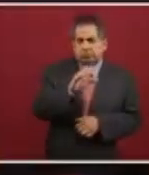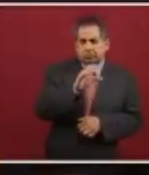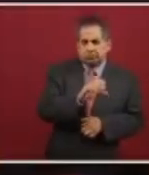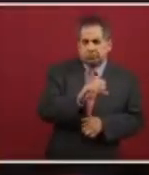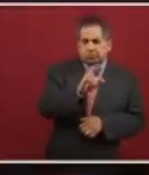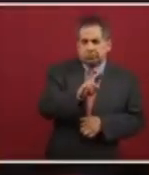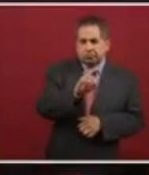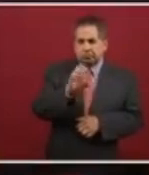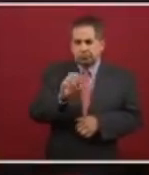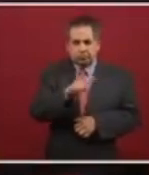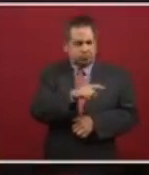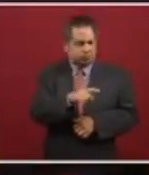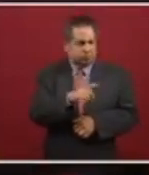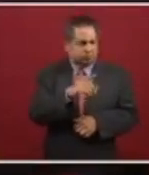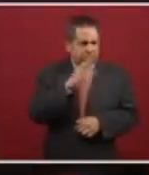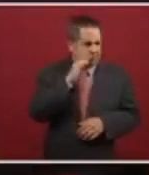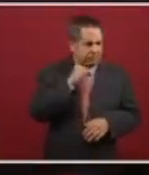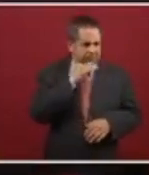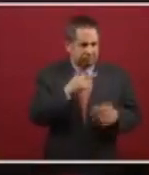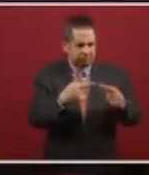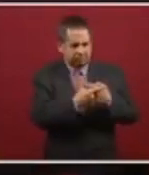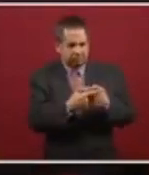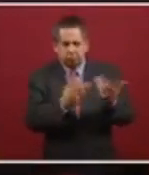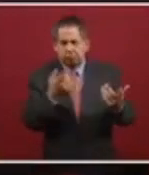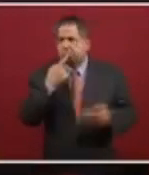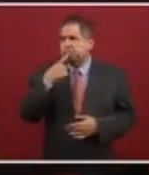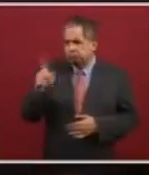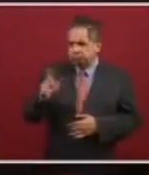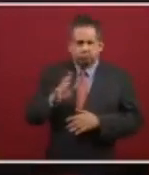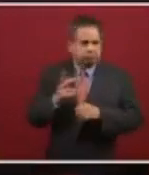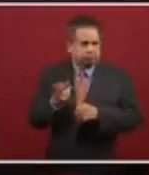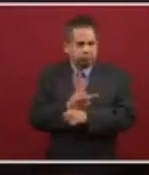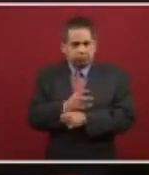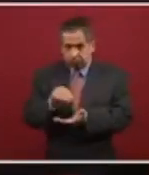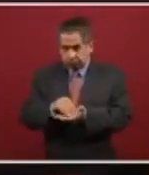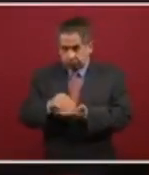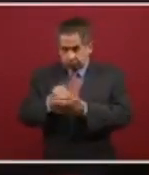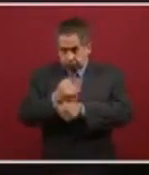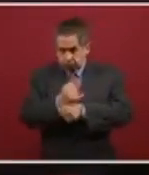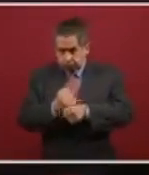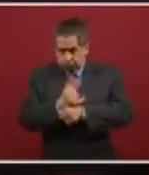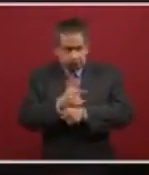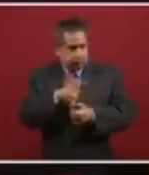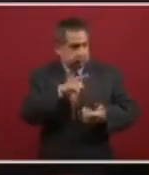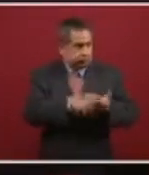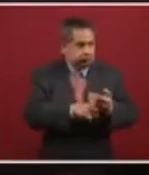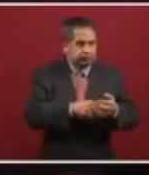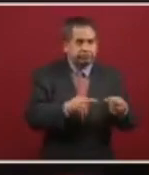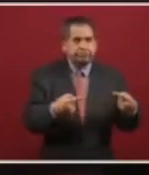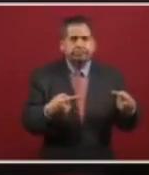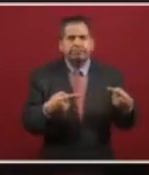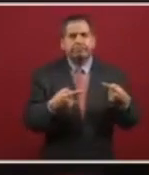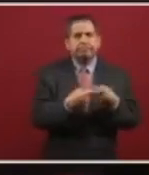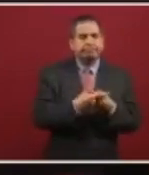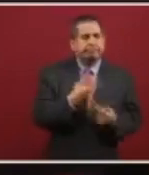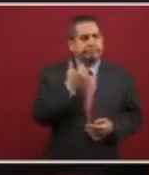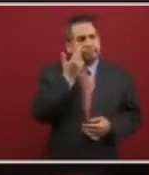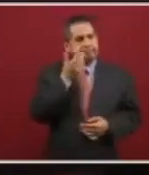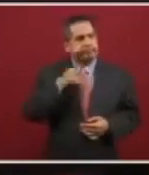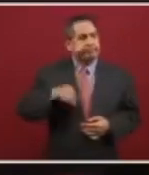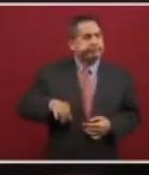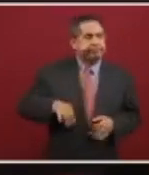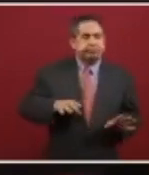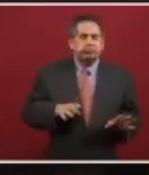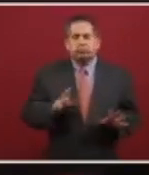interés. ¿Usted sabe, se presentó finalmente la denuncia? ¿Siguen estas investigaciones por conflicto de interés o solamente quedará en un asunto pues